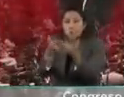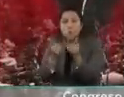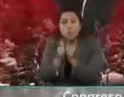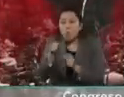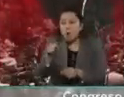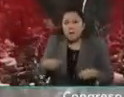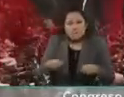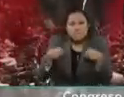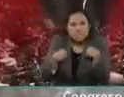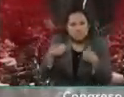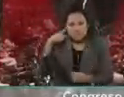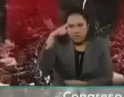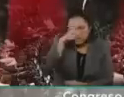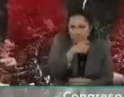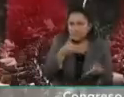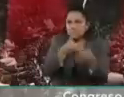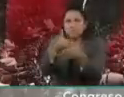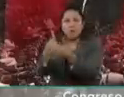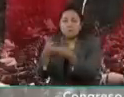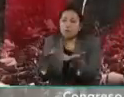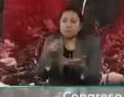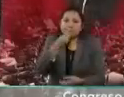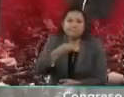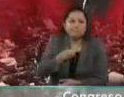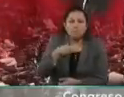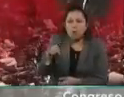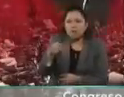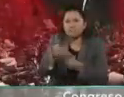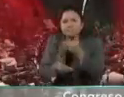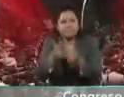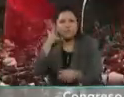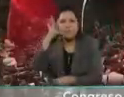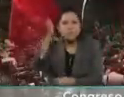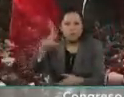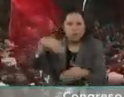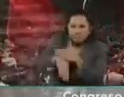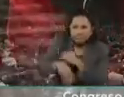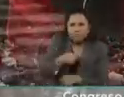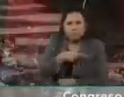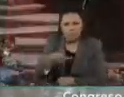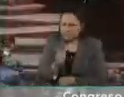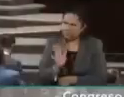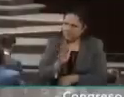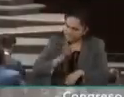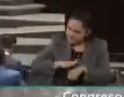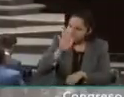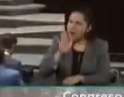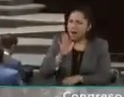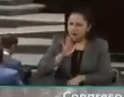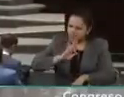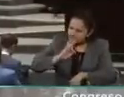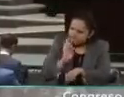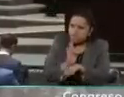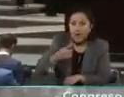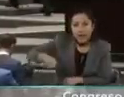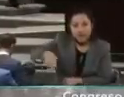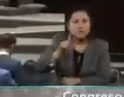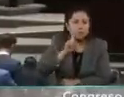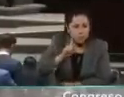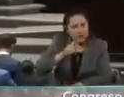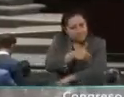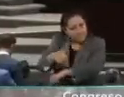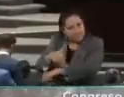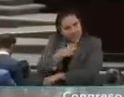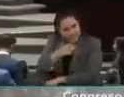población, sobre todo para las mujeres y sus familias. Estamos en contra de que la inseguridad se expanda y